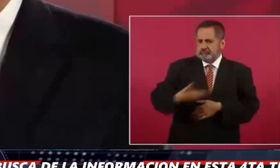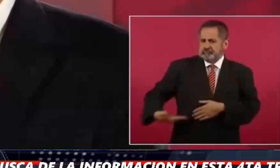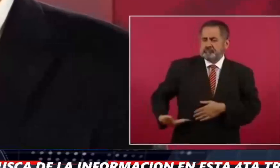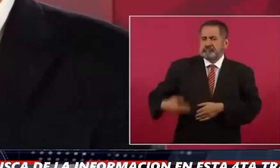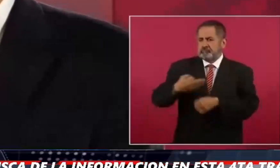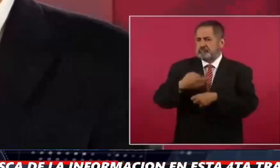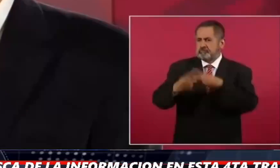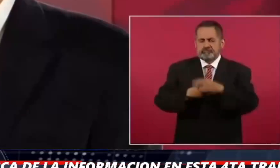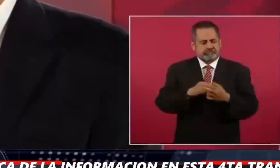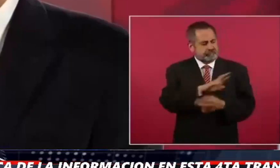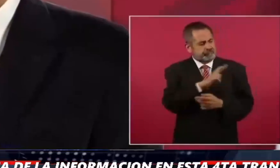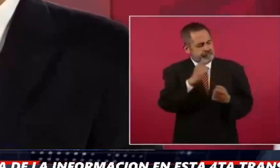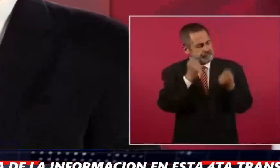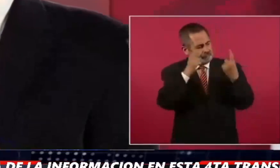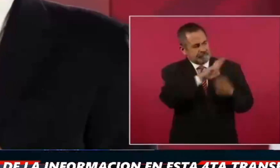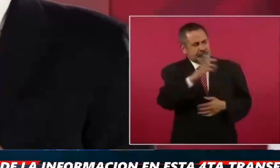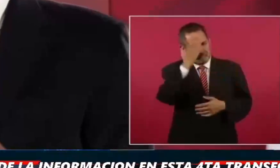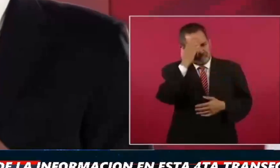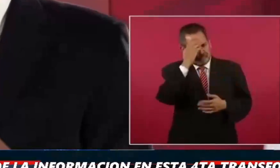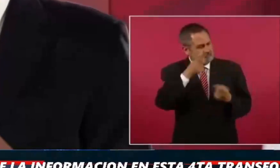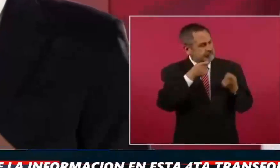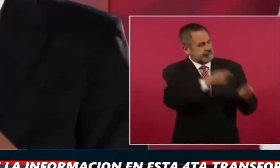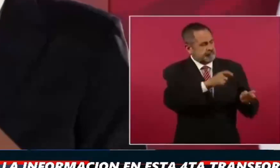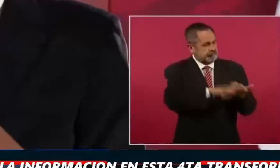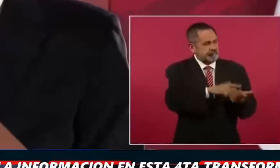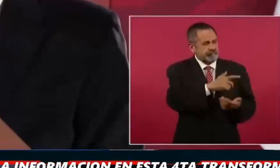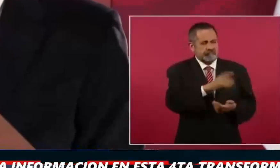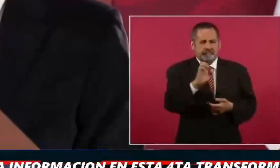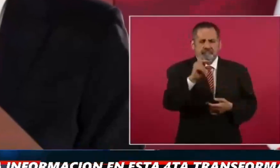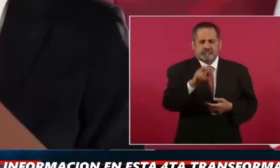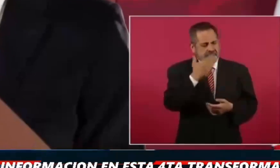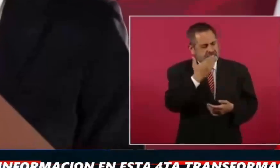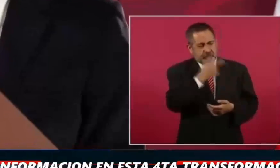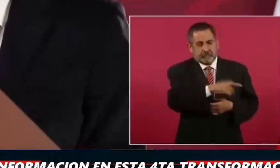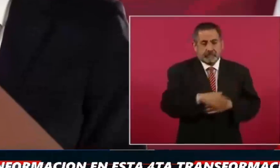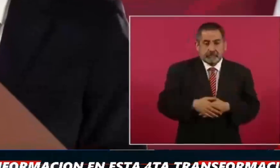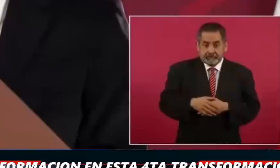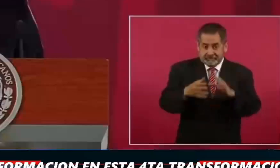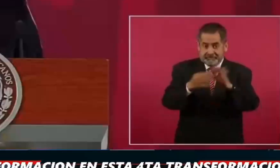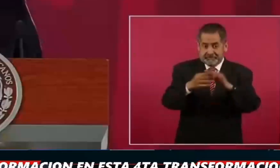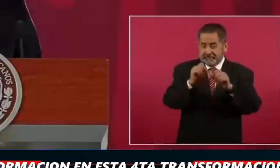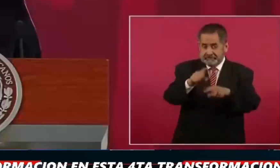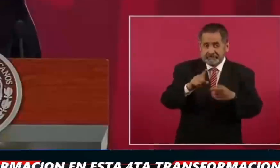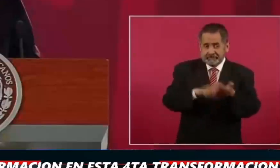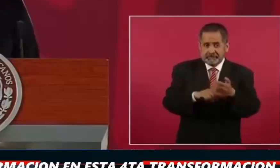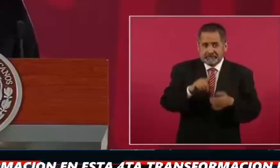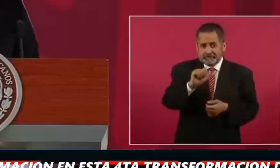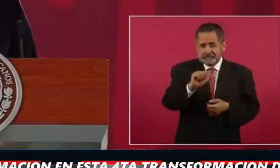sosteniendo, esta gran revelación de la Bastida,